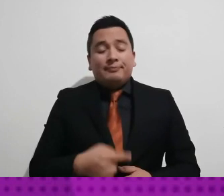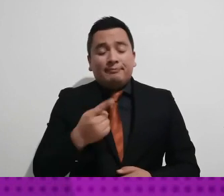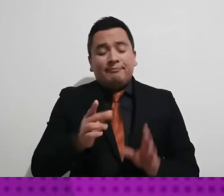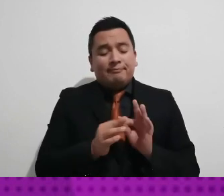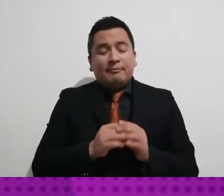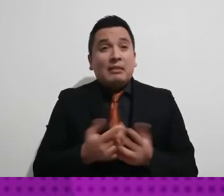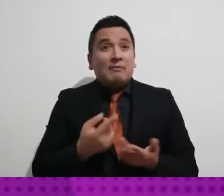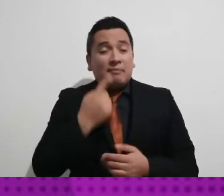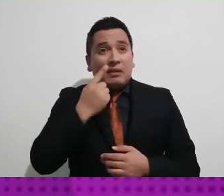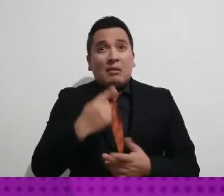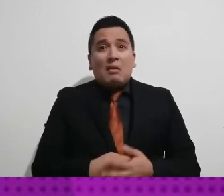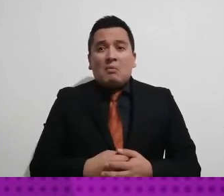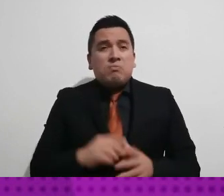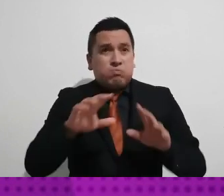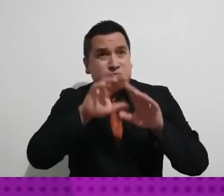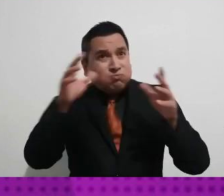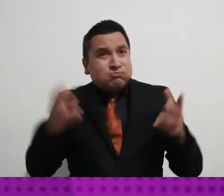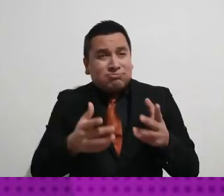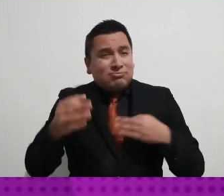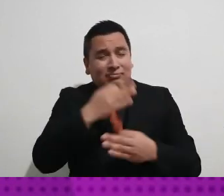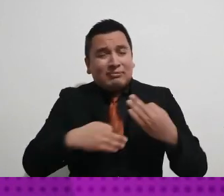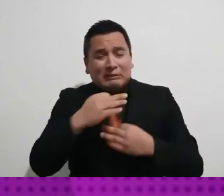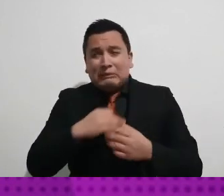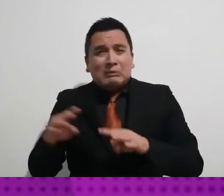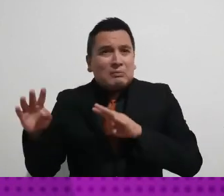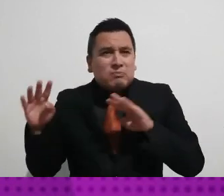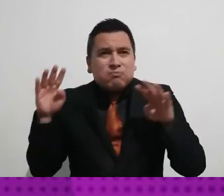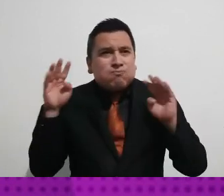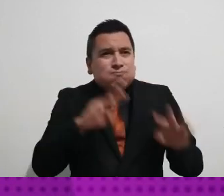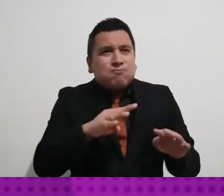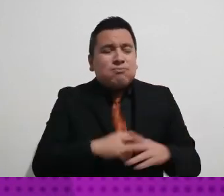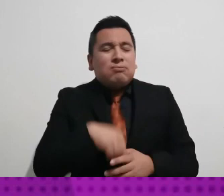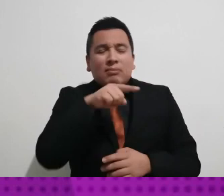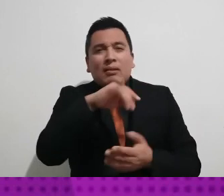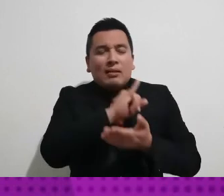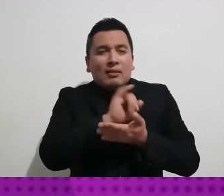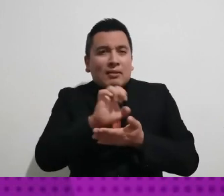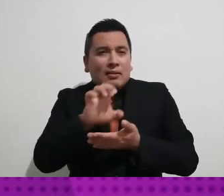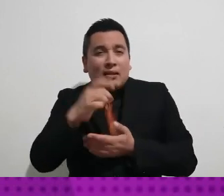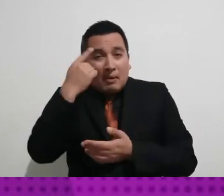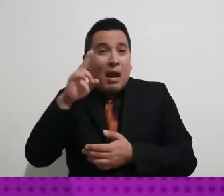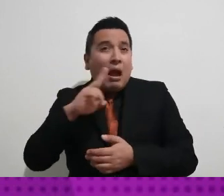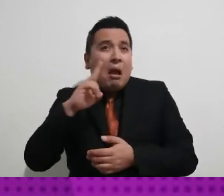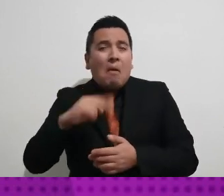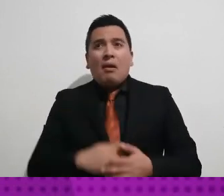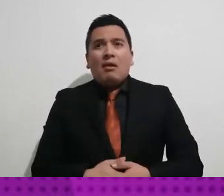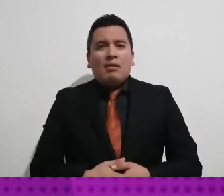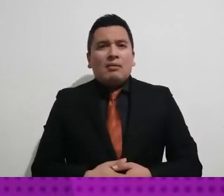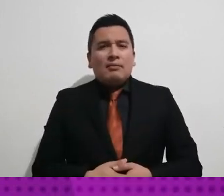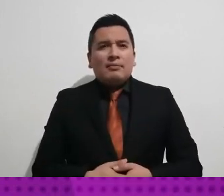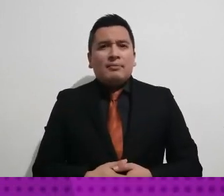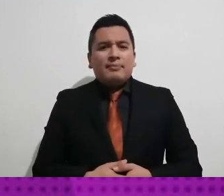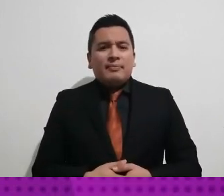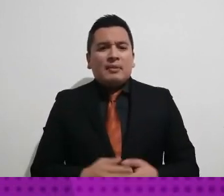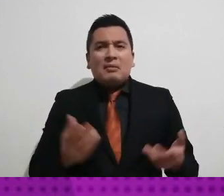bueno, los ojos del mundo estaban puestos en el Instituto Electoral de Coahuila para ver